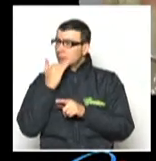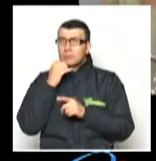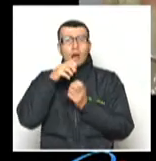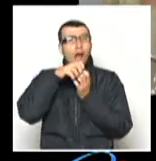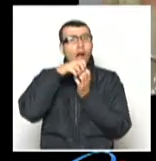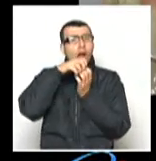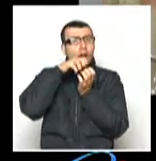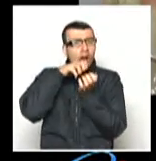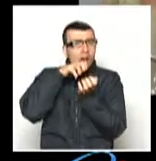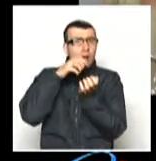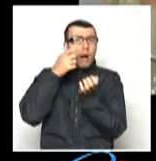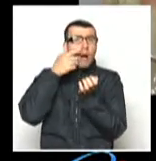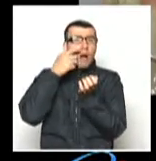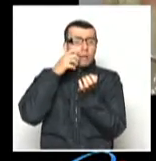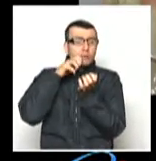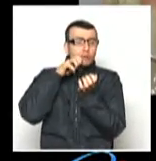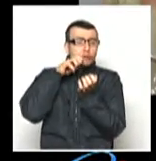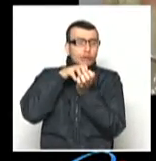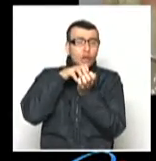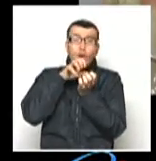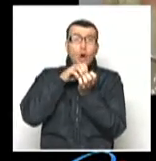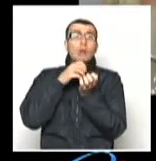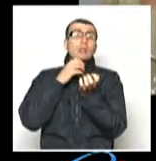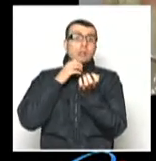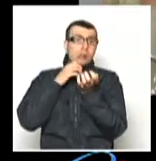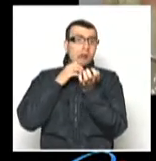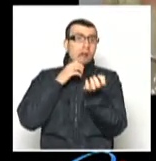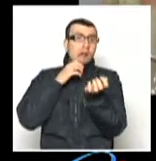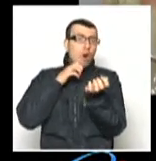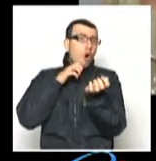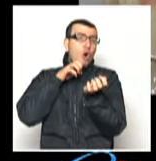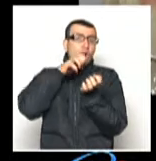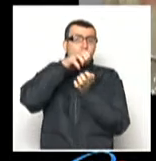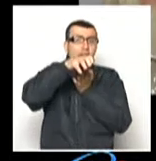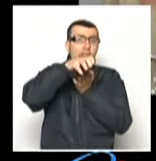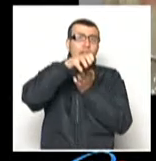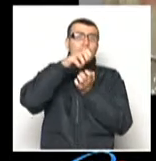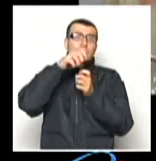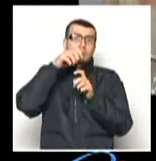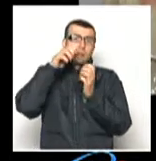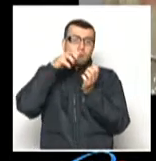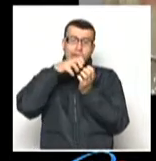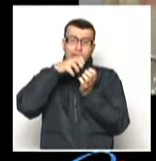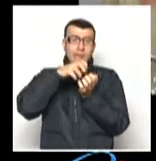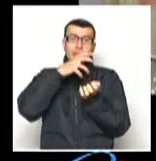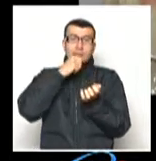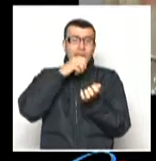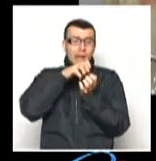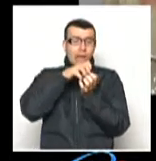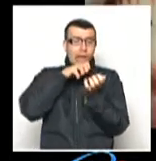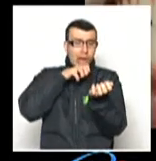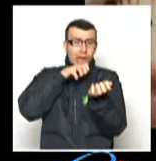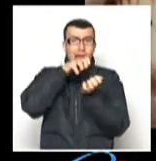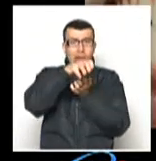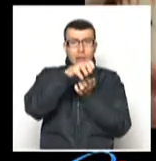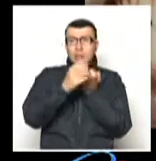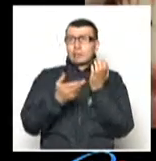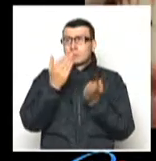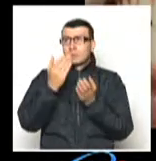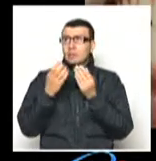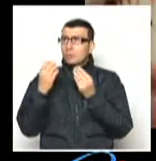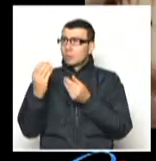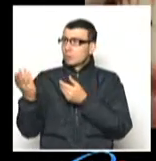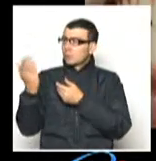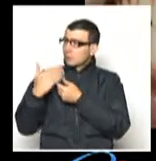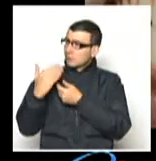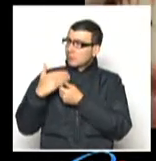pequeño, o porque la mandíbula está grande, o al revés. Y esto causa una consulta muy, muy, muy común entre nosotros. Se